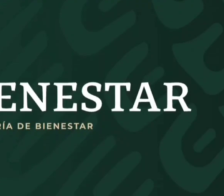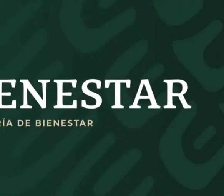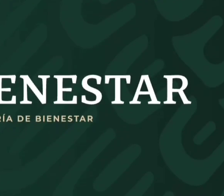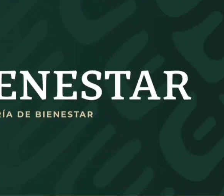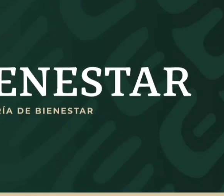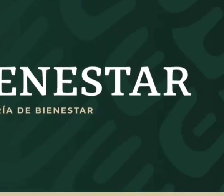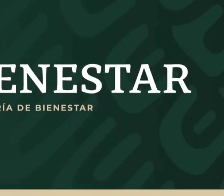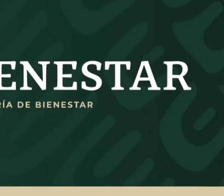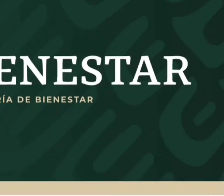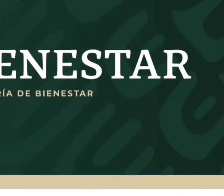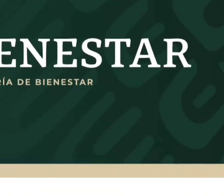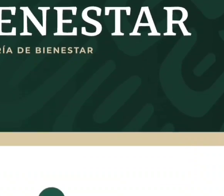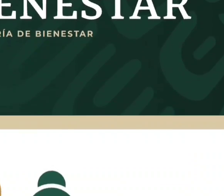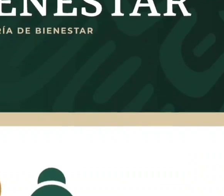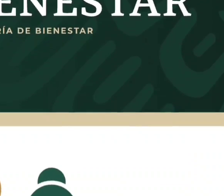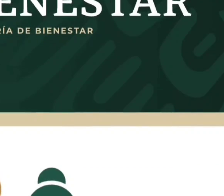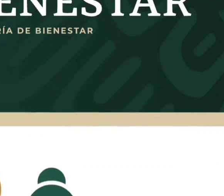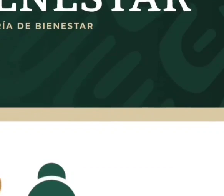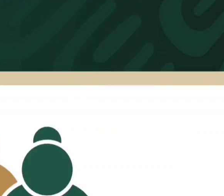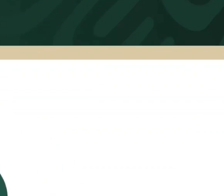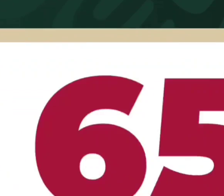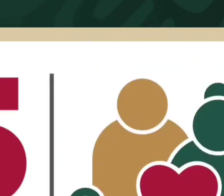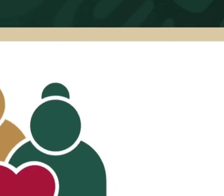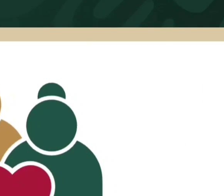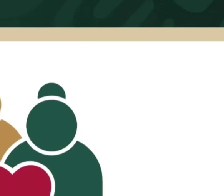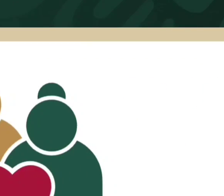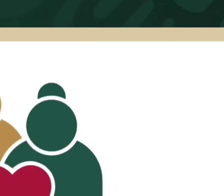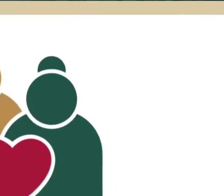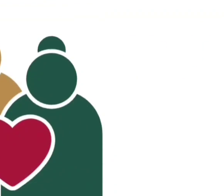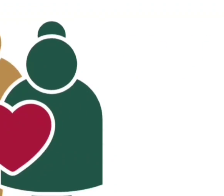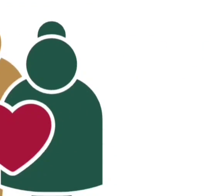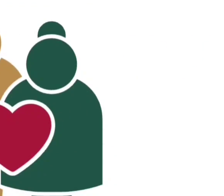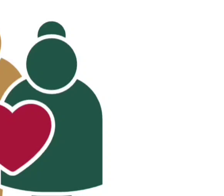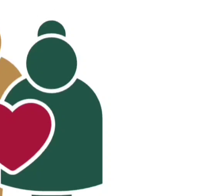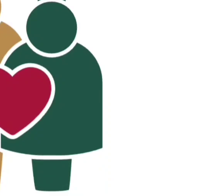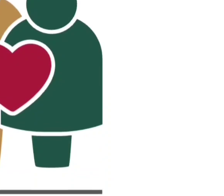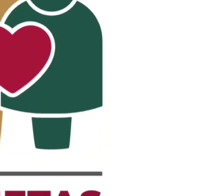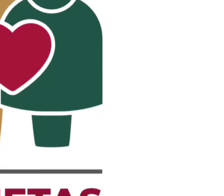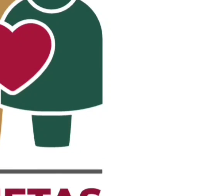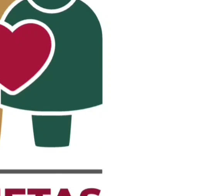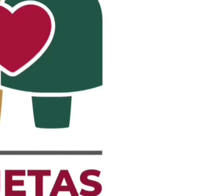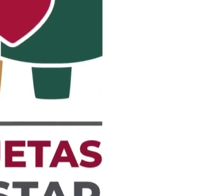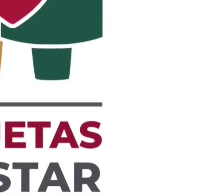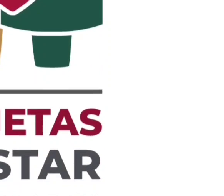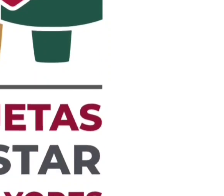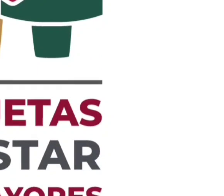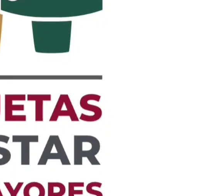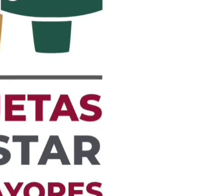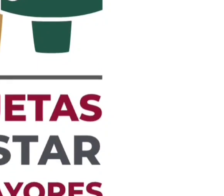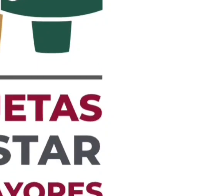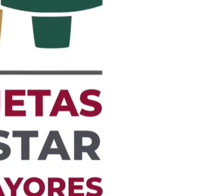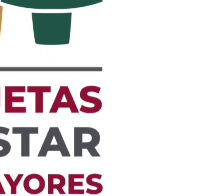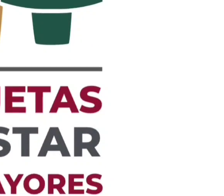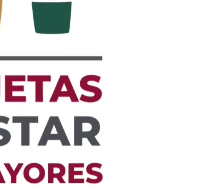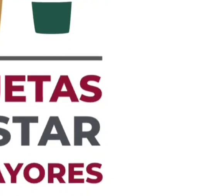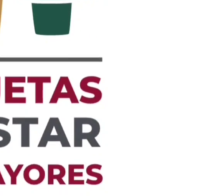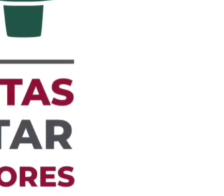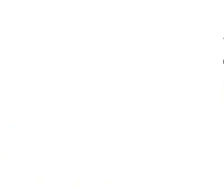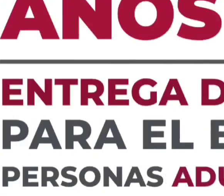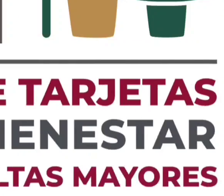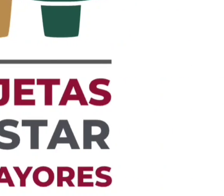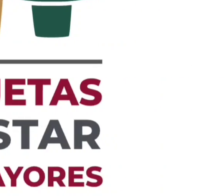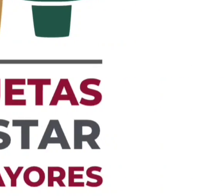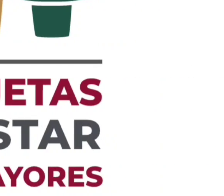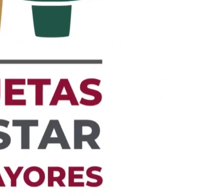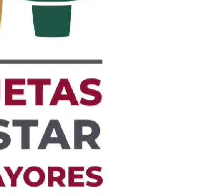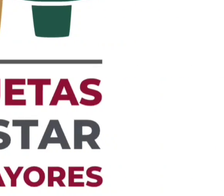Sí, señores, Gobierno de México, Bienestar, Secretaría de Bienestar. En automático, lo